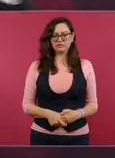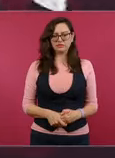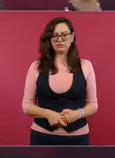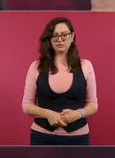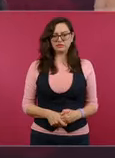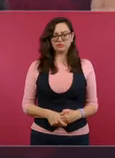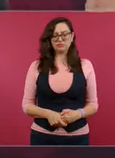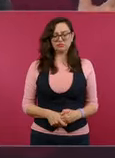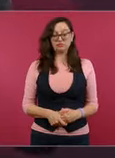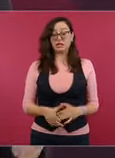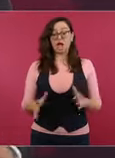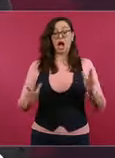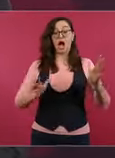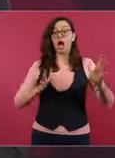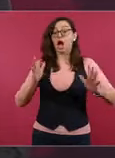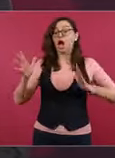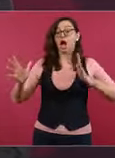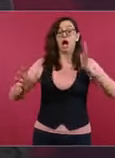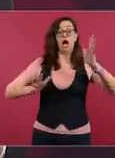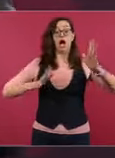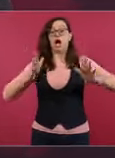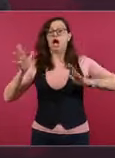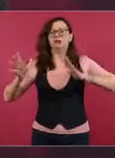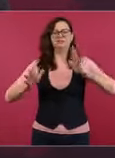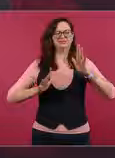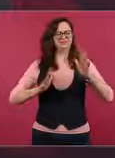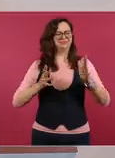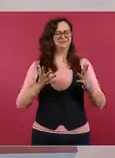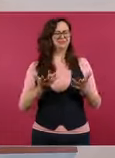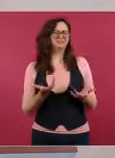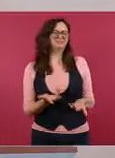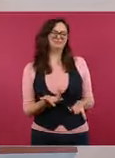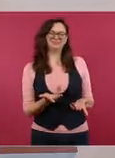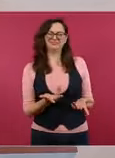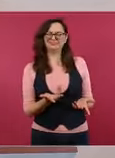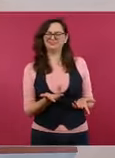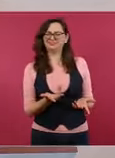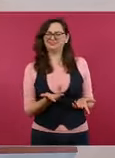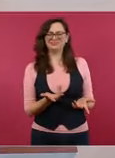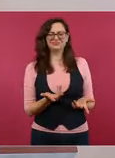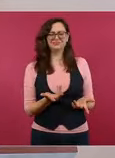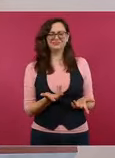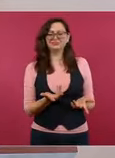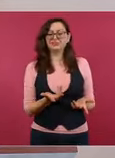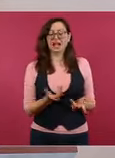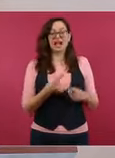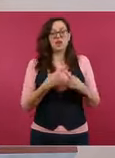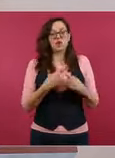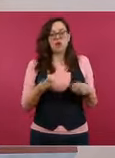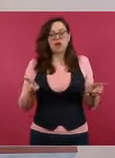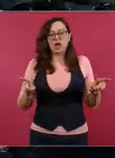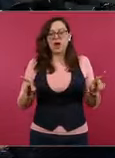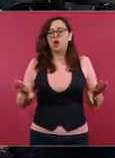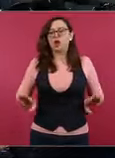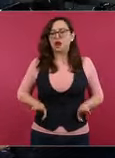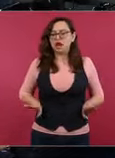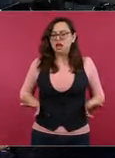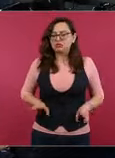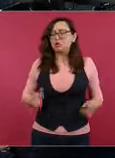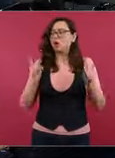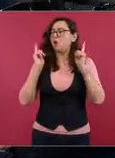Mucho sensacionalismo. Tenemos que estar deseando que no pase nada, que todo